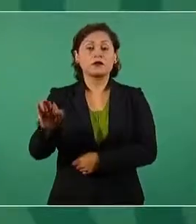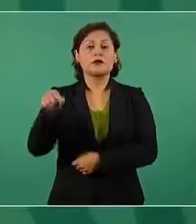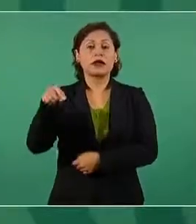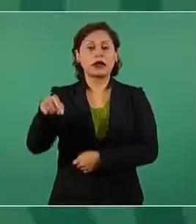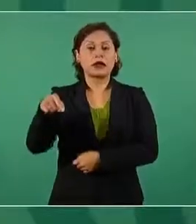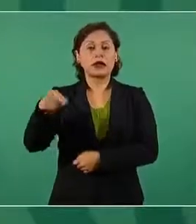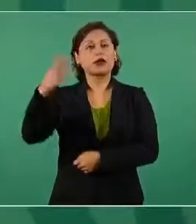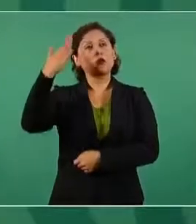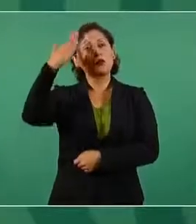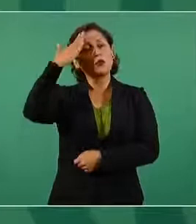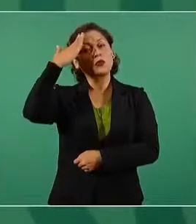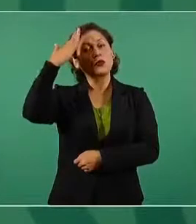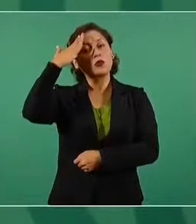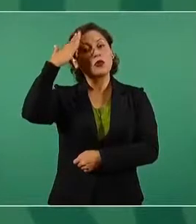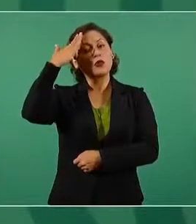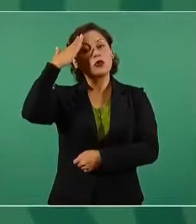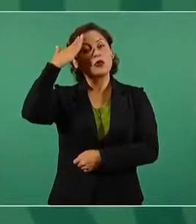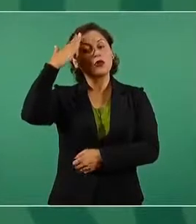judicial